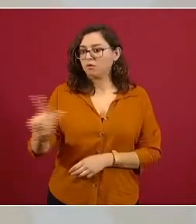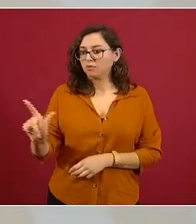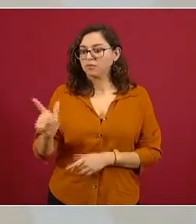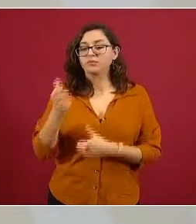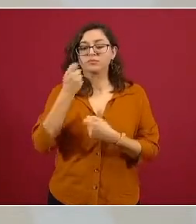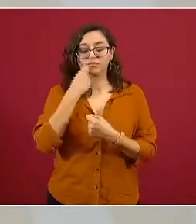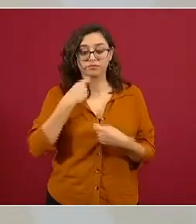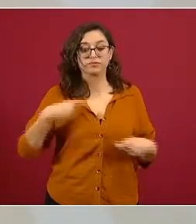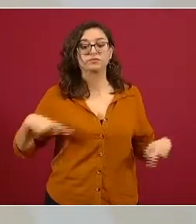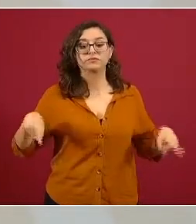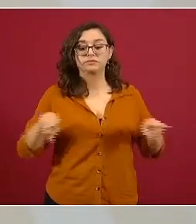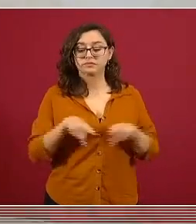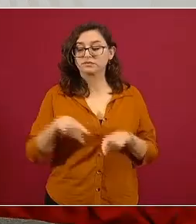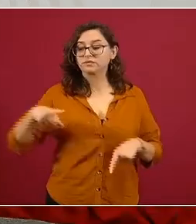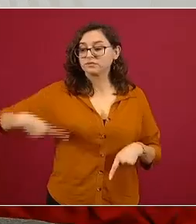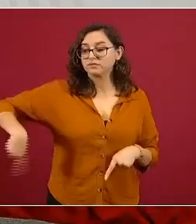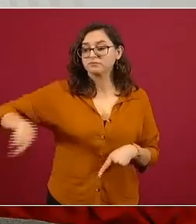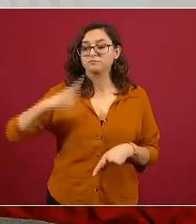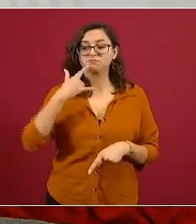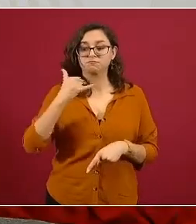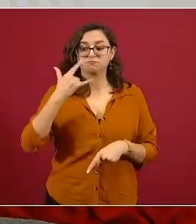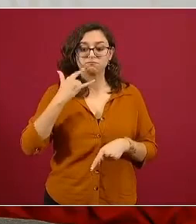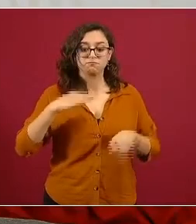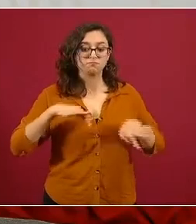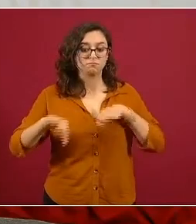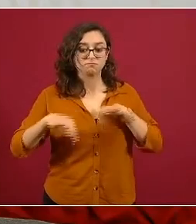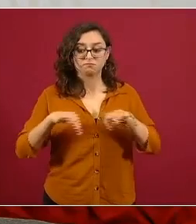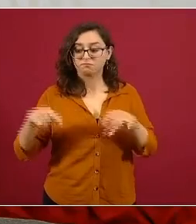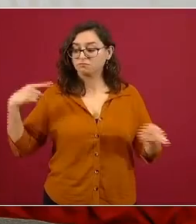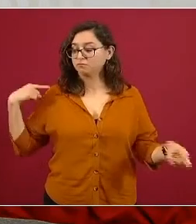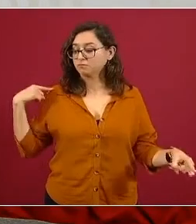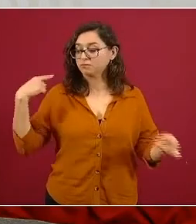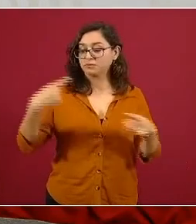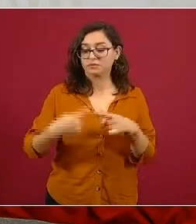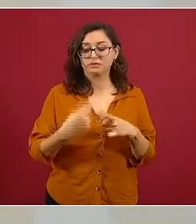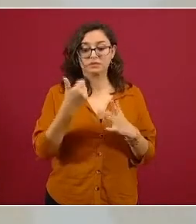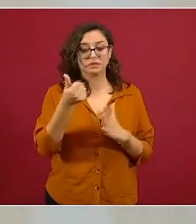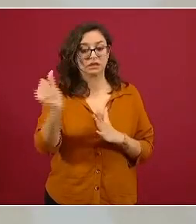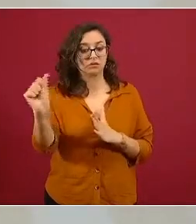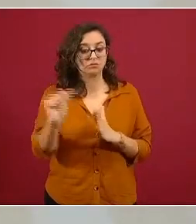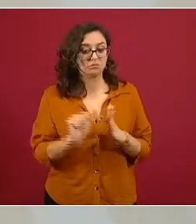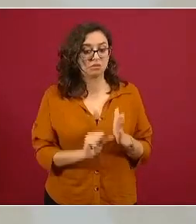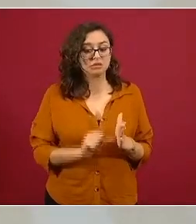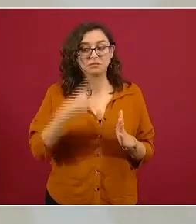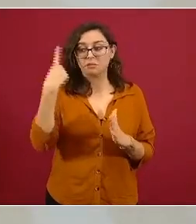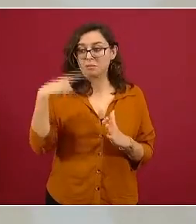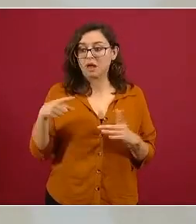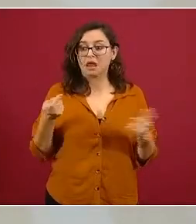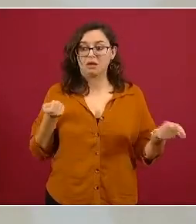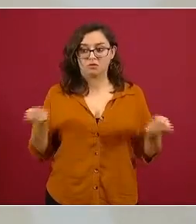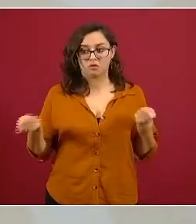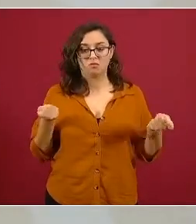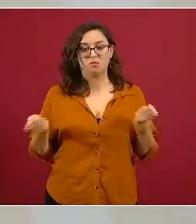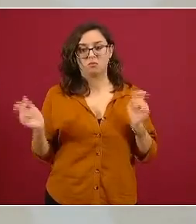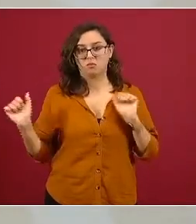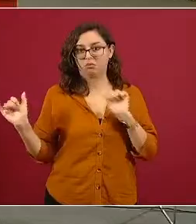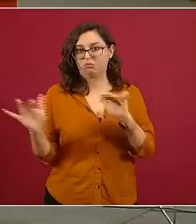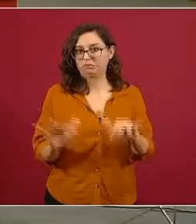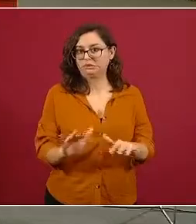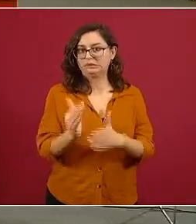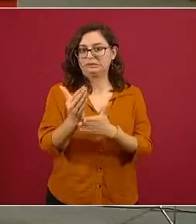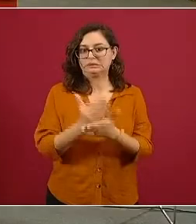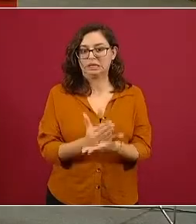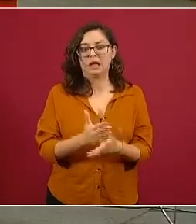en el trabajo que han estado haciendo durante los últimos 6 meses, moderando los aforos de los comercios. Ha habido un